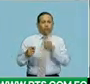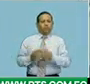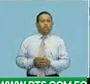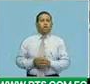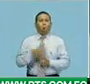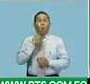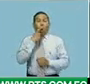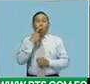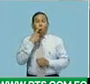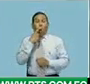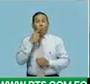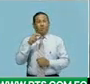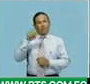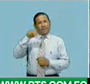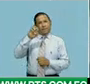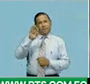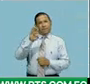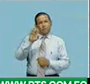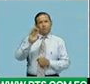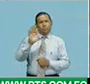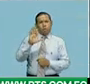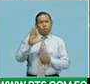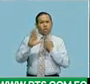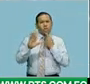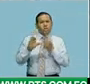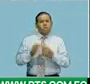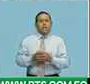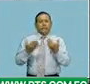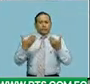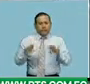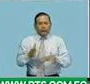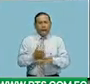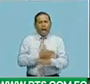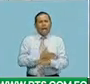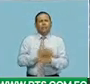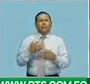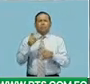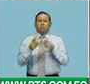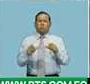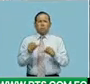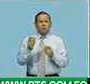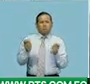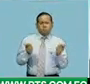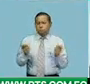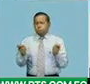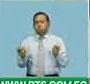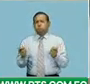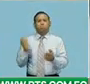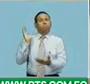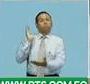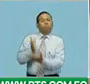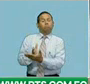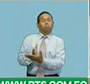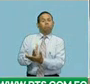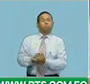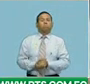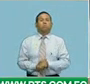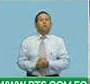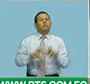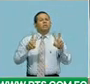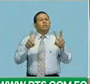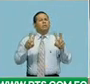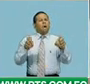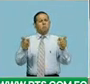un proceso inacabado de autonomías que debe materializarse en una acción lapidaria. El